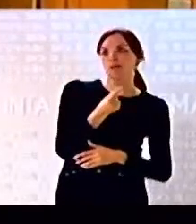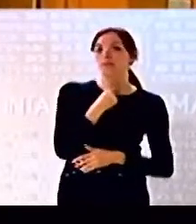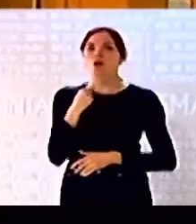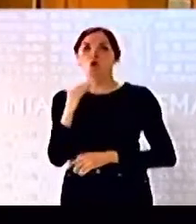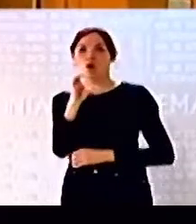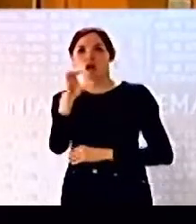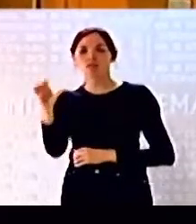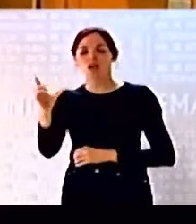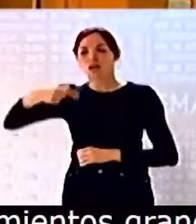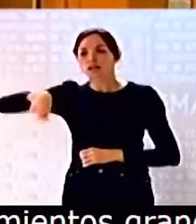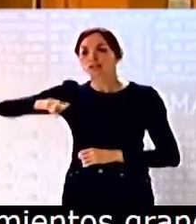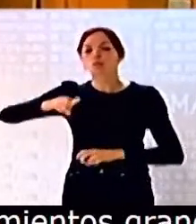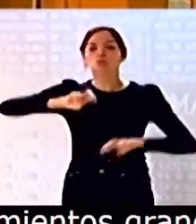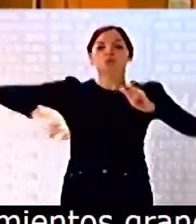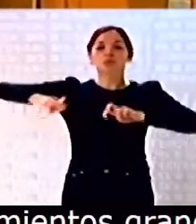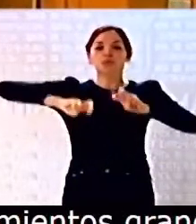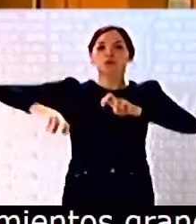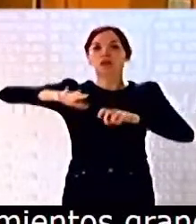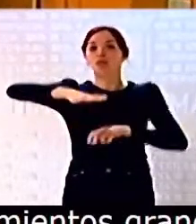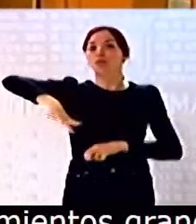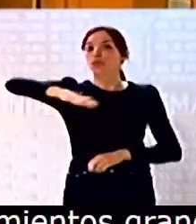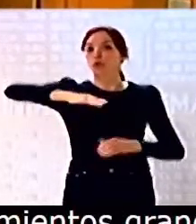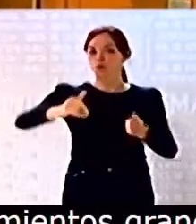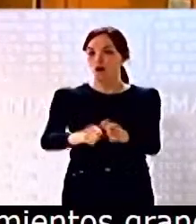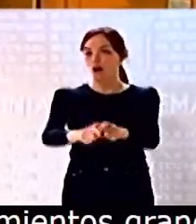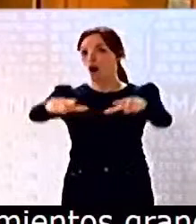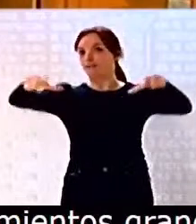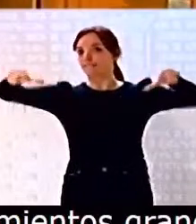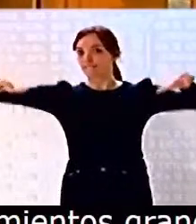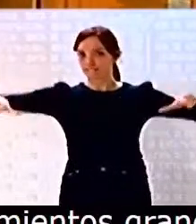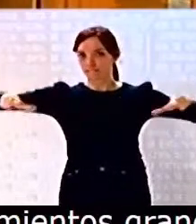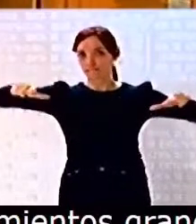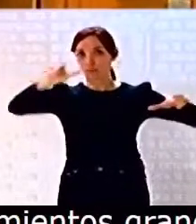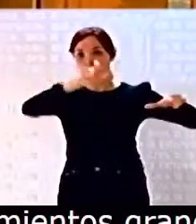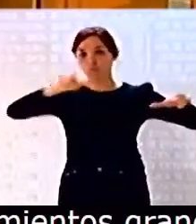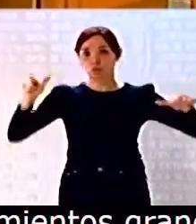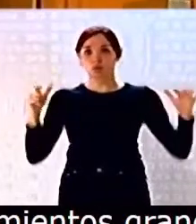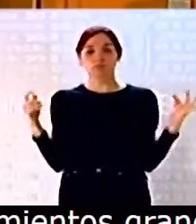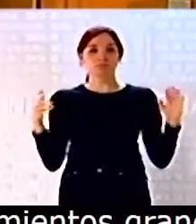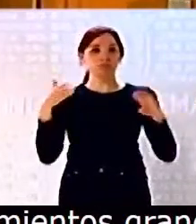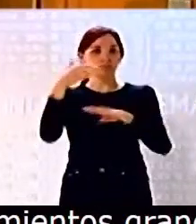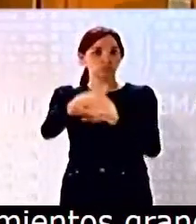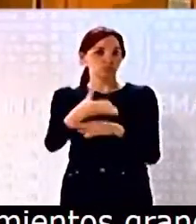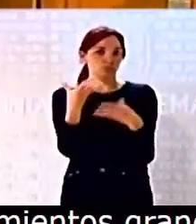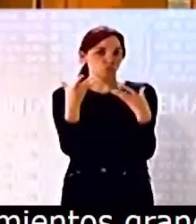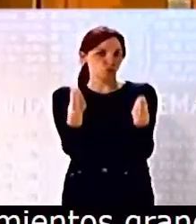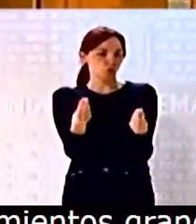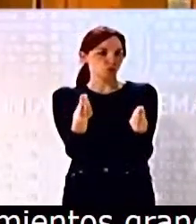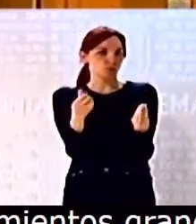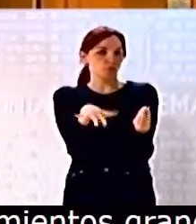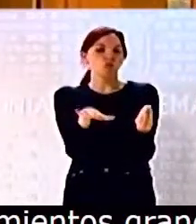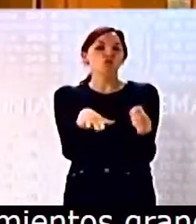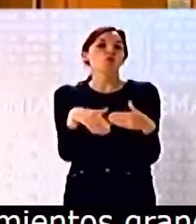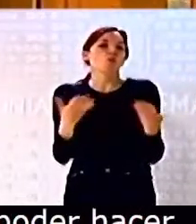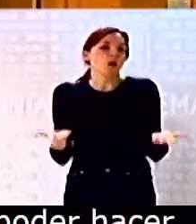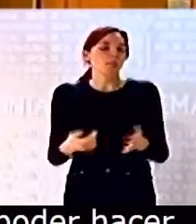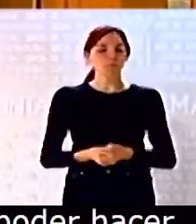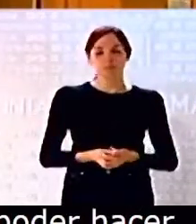de buscar sitios para poder hacer vacunaciones a gran número de personas. ¿Qué sitios serían?